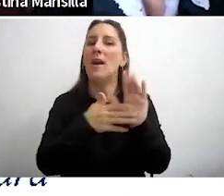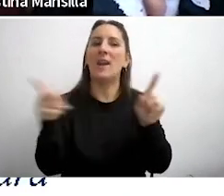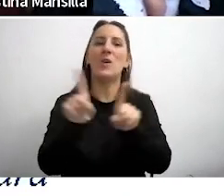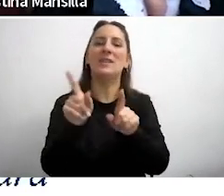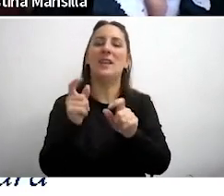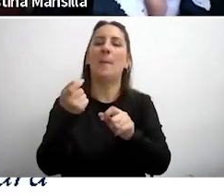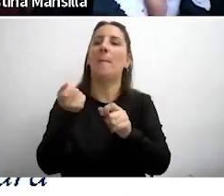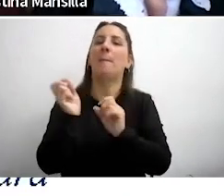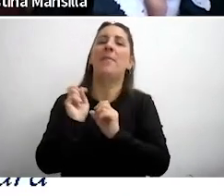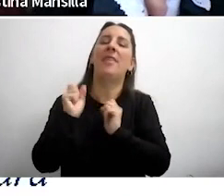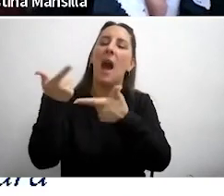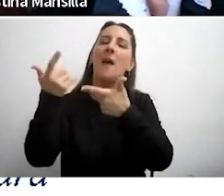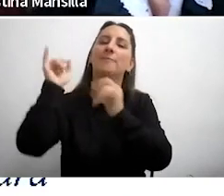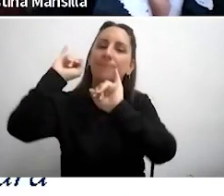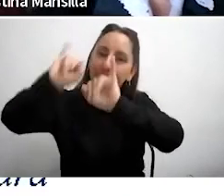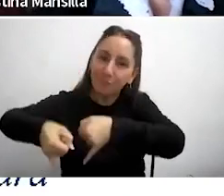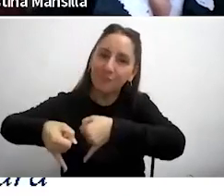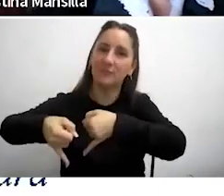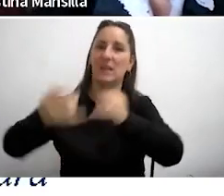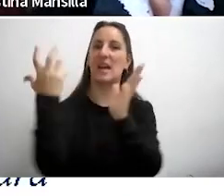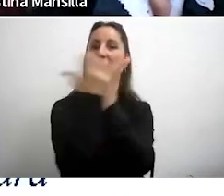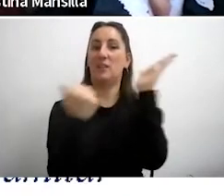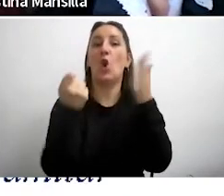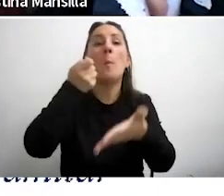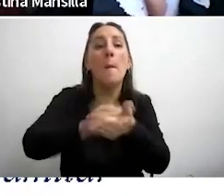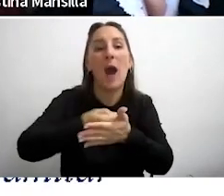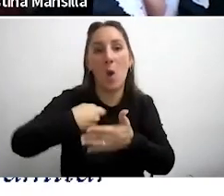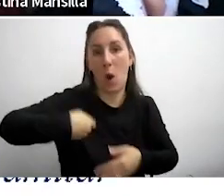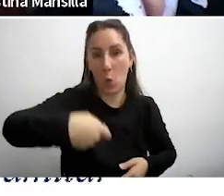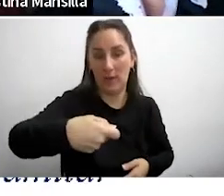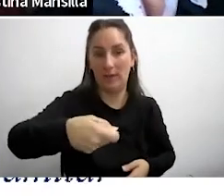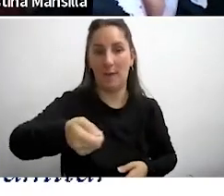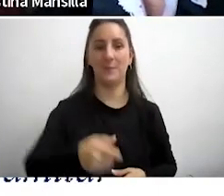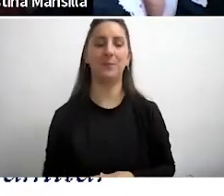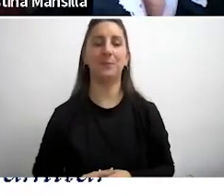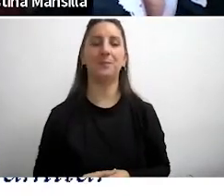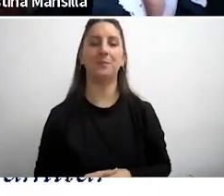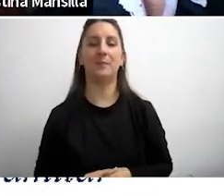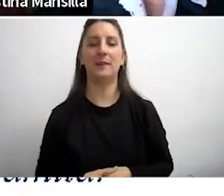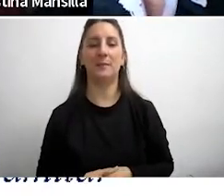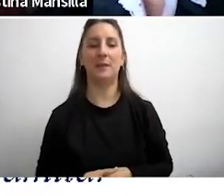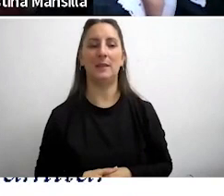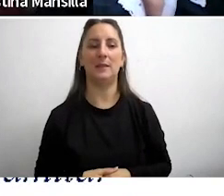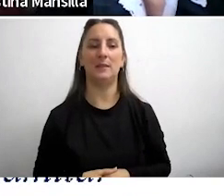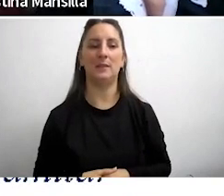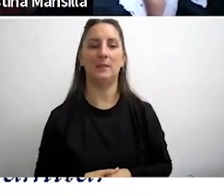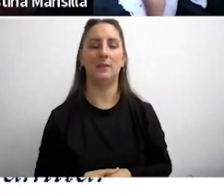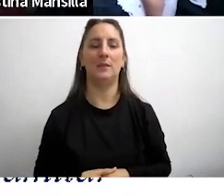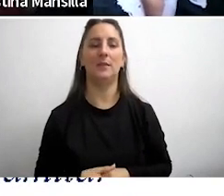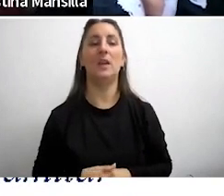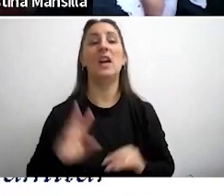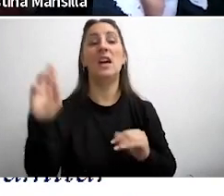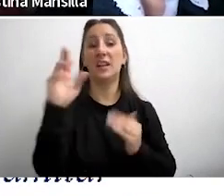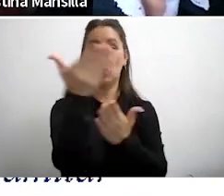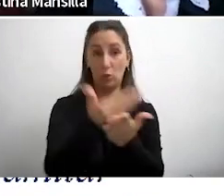poder computarse estas retenciones como pago a cuenta. Por ello, la resolución